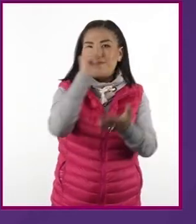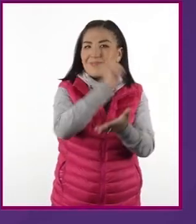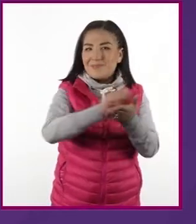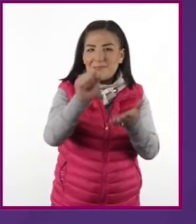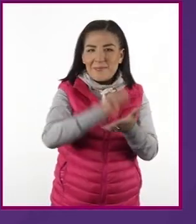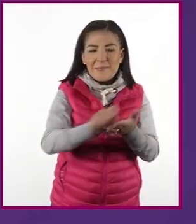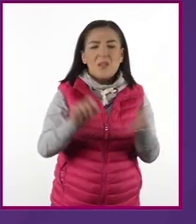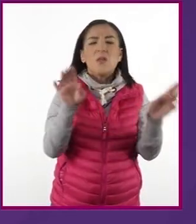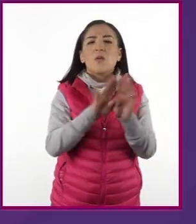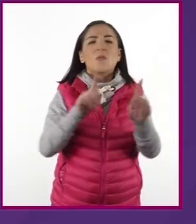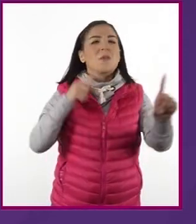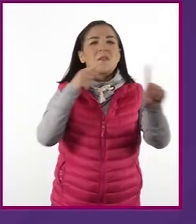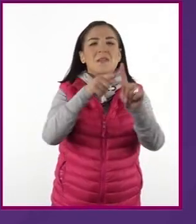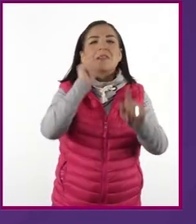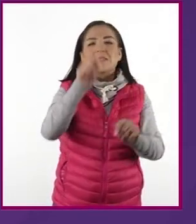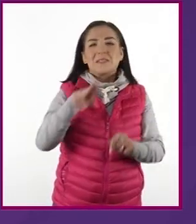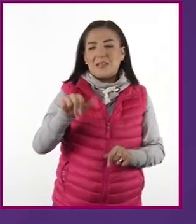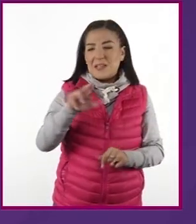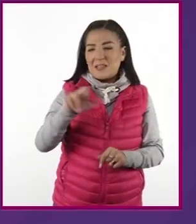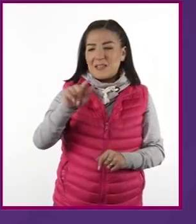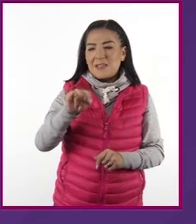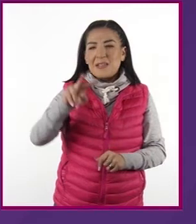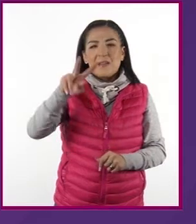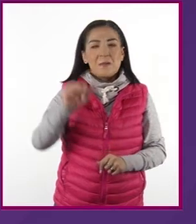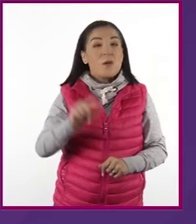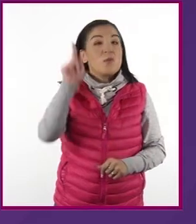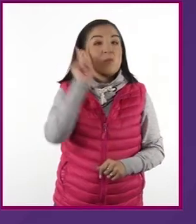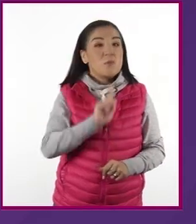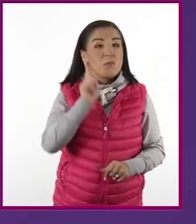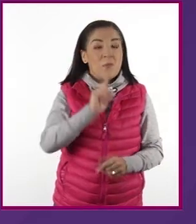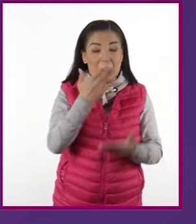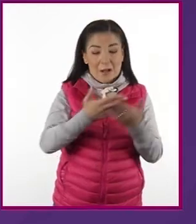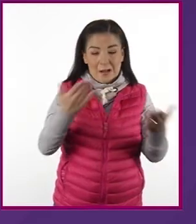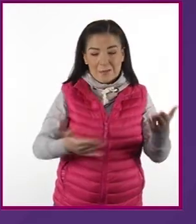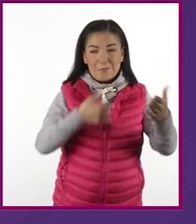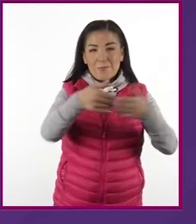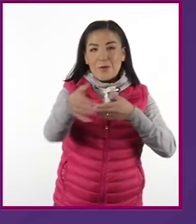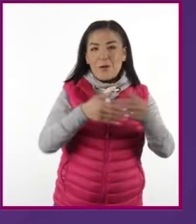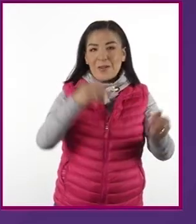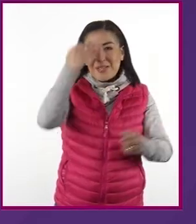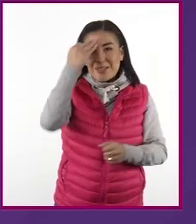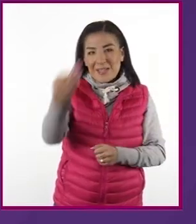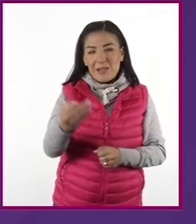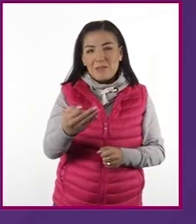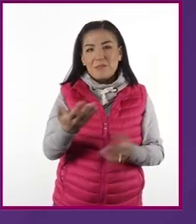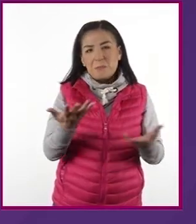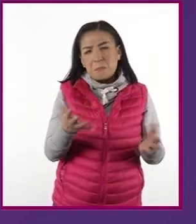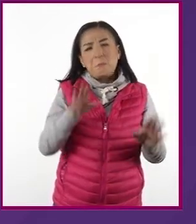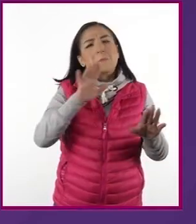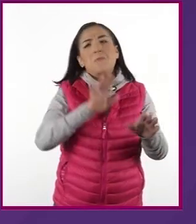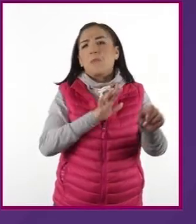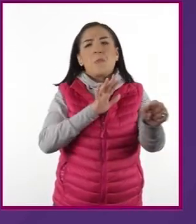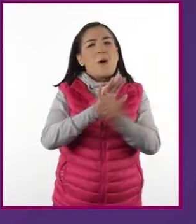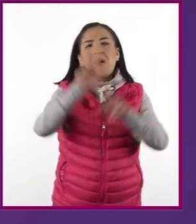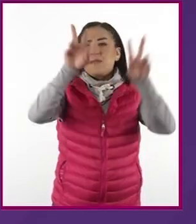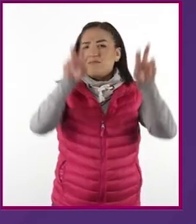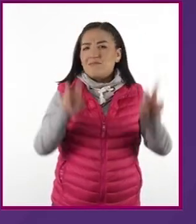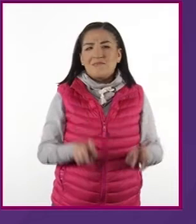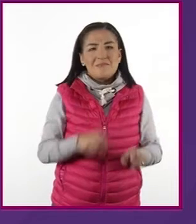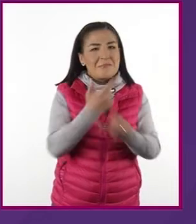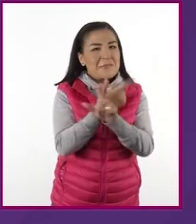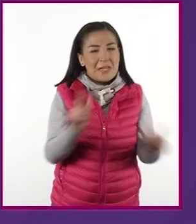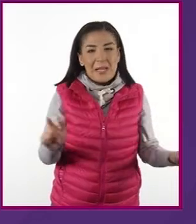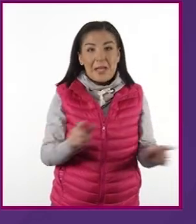narrativa femenina contemporánea en sus múltiples dimensiones, pero el criterio esencial,